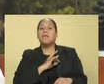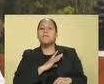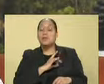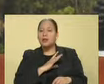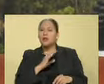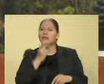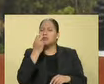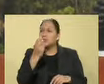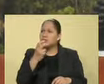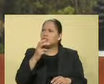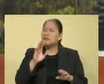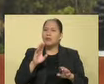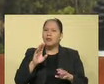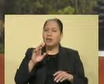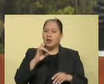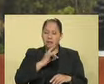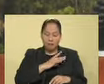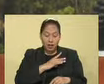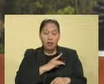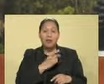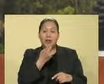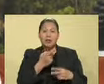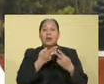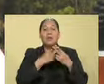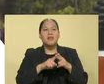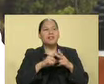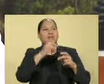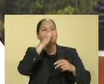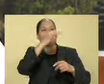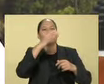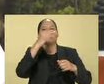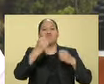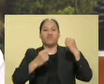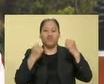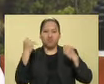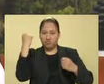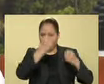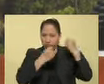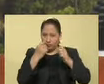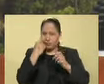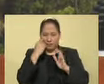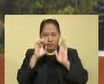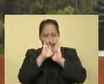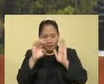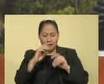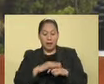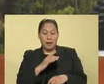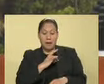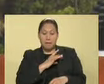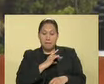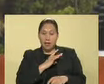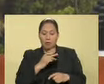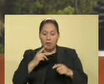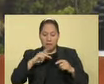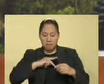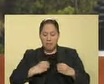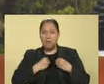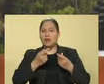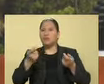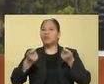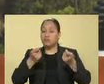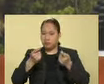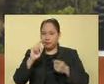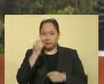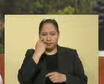que provoca la violencia. Voy a dar un ejemplo muy sencillo de cómo el miedo gobierna la vida prácticamente de toda la